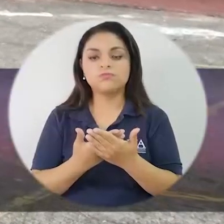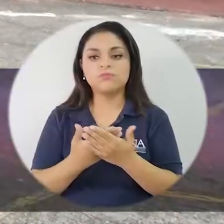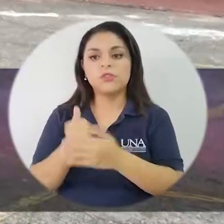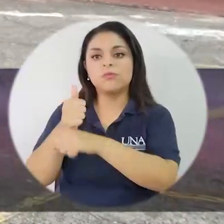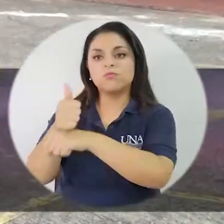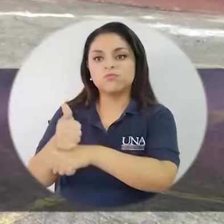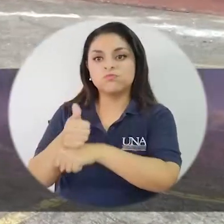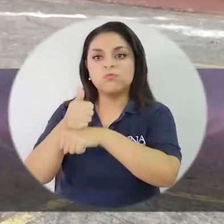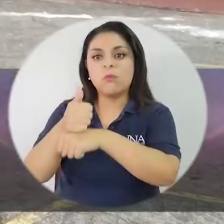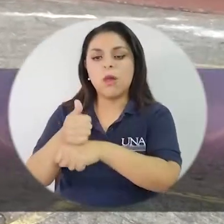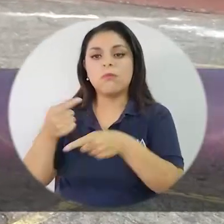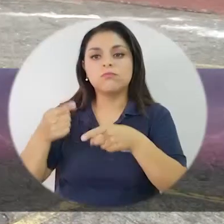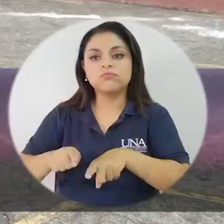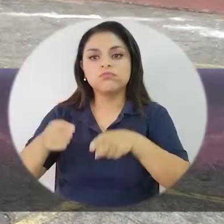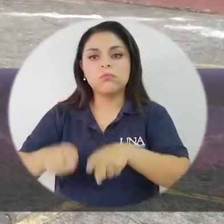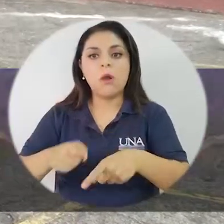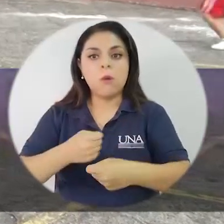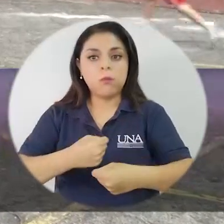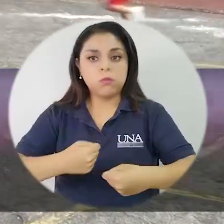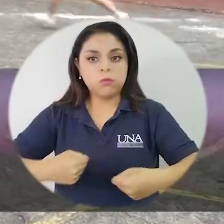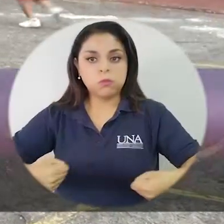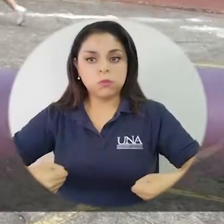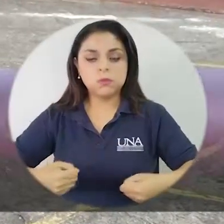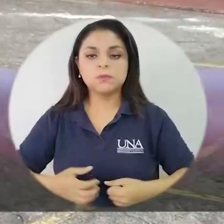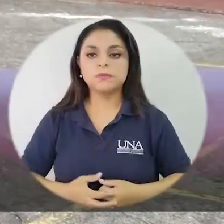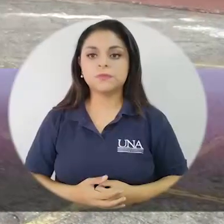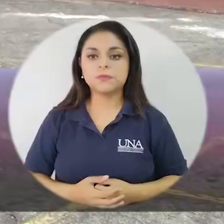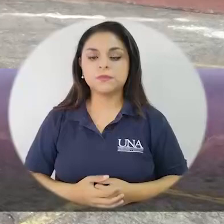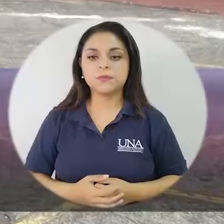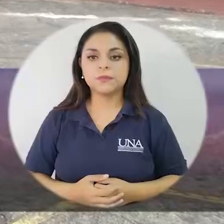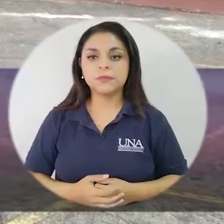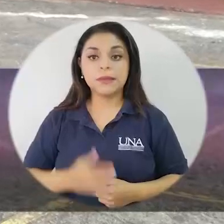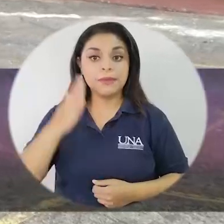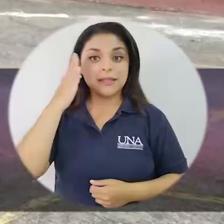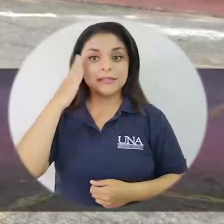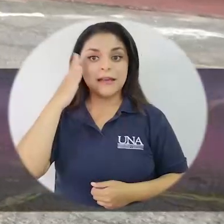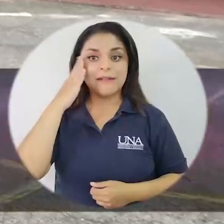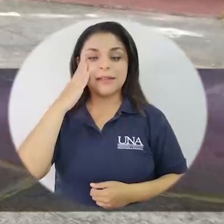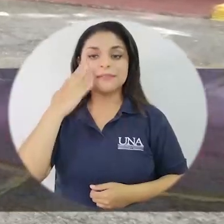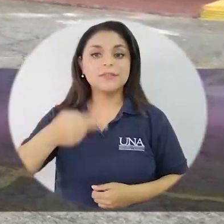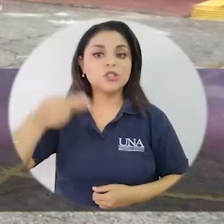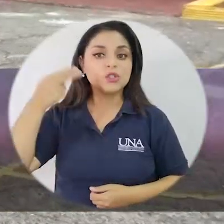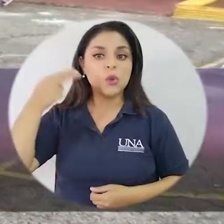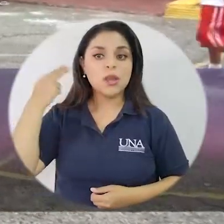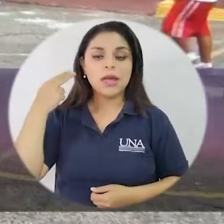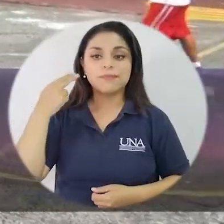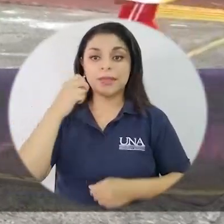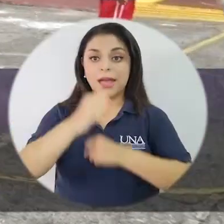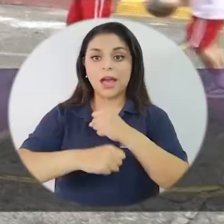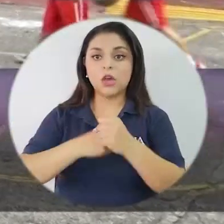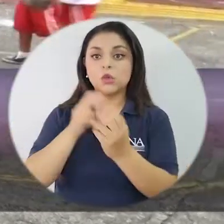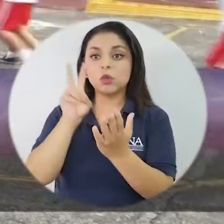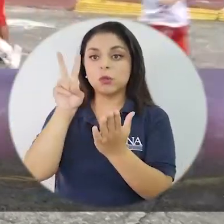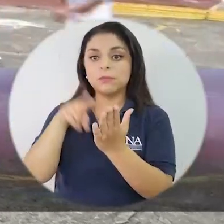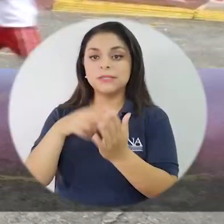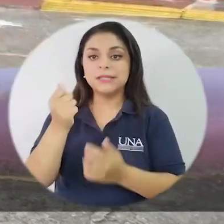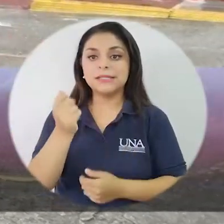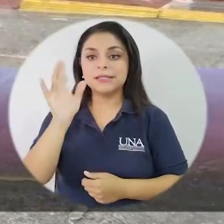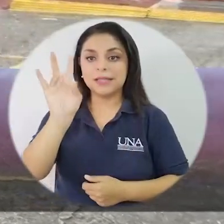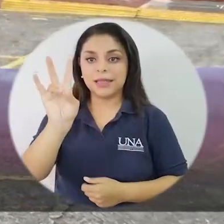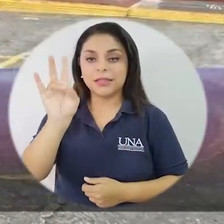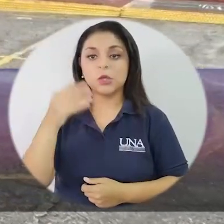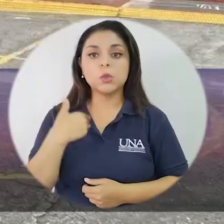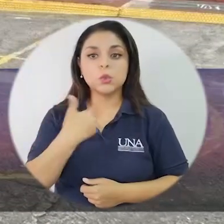sedentarismo, sobrepeso y obesidad. Quizás para continuar con un poquito la historia, por ahí desde el año 2017 hacemos una